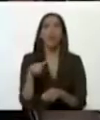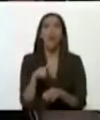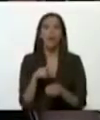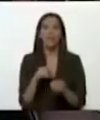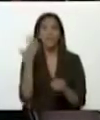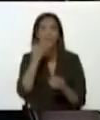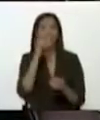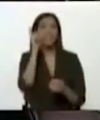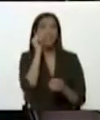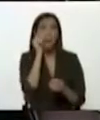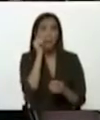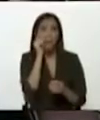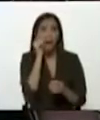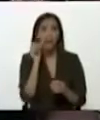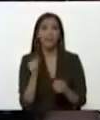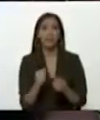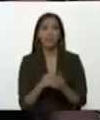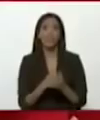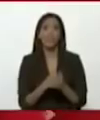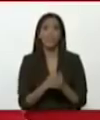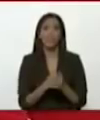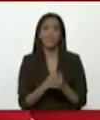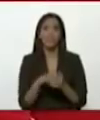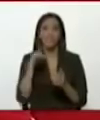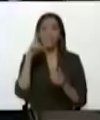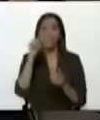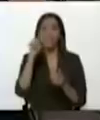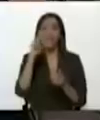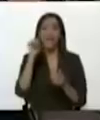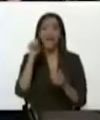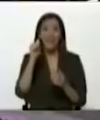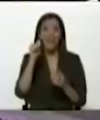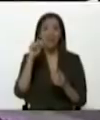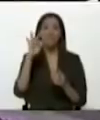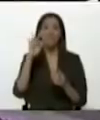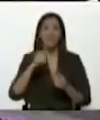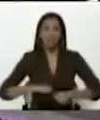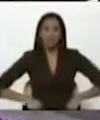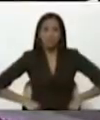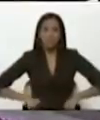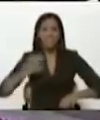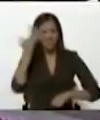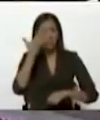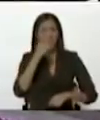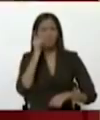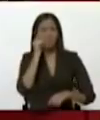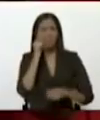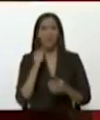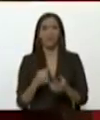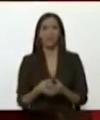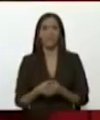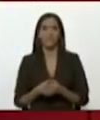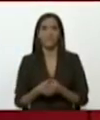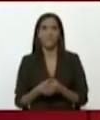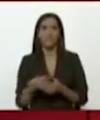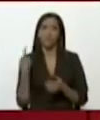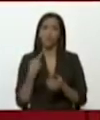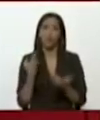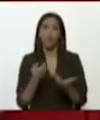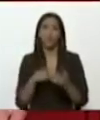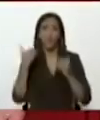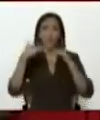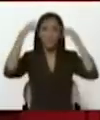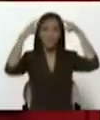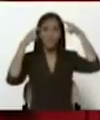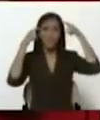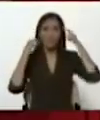papá, de la Rafaría. Y se parece al papá. Él es Jaime Bailey de la revolución. Solo que el comandante Chávez se dio cuenta a